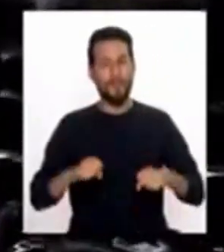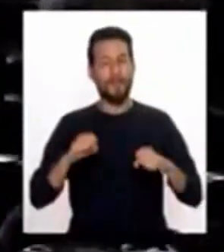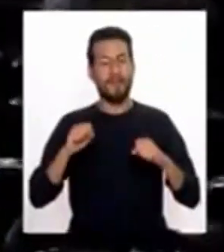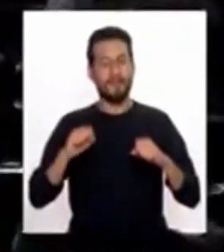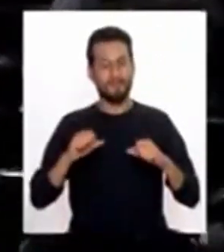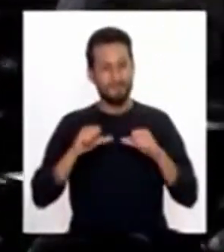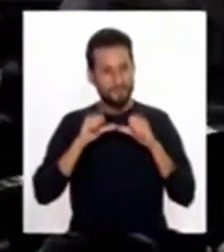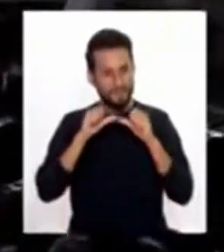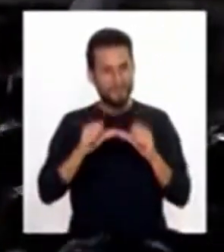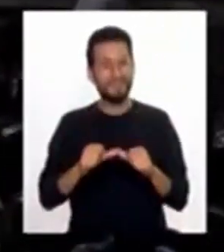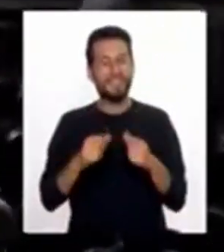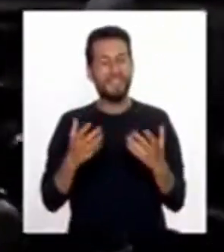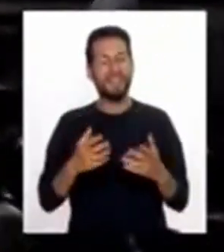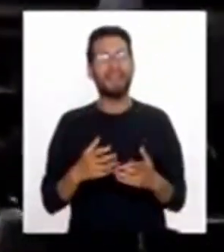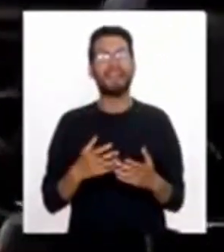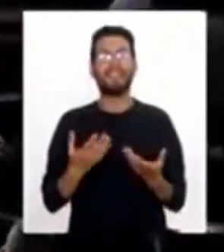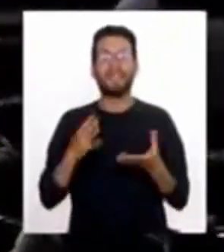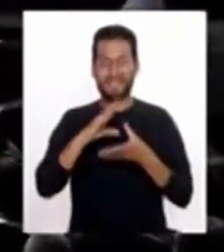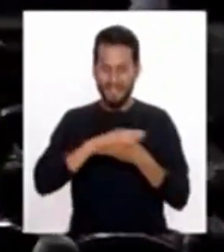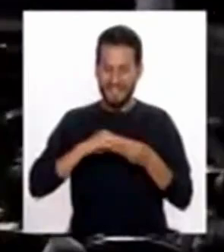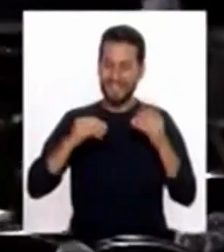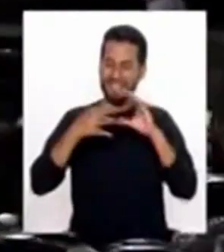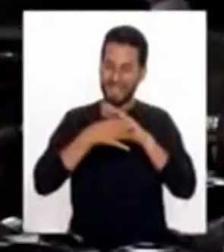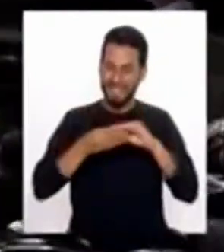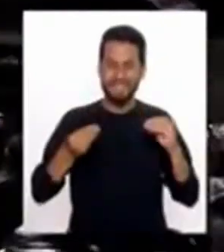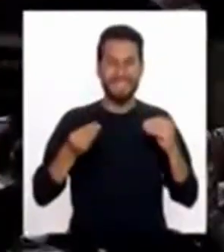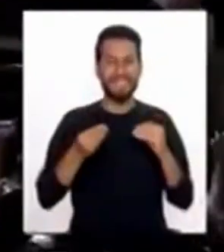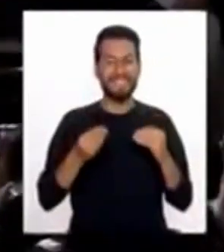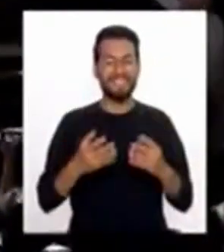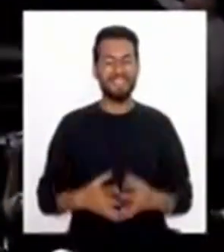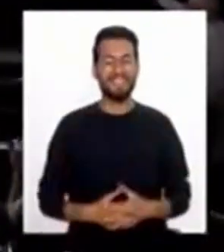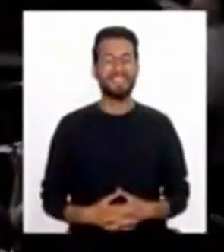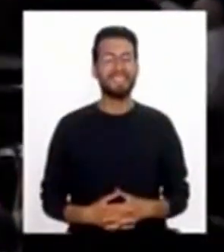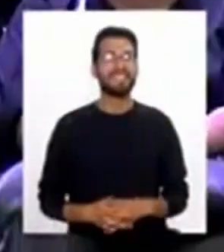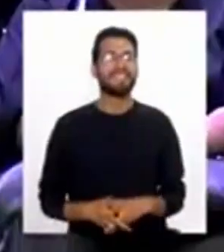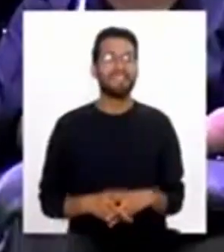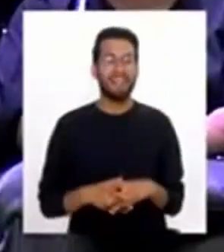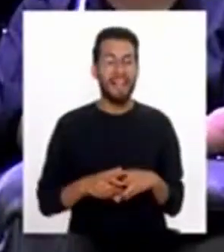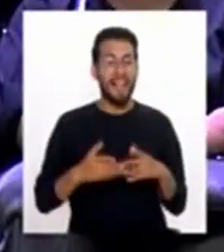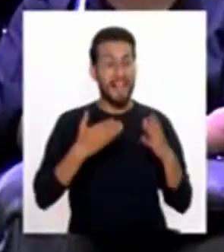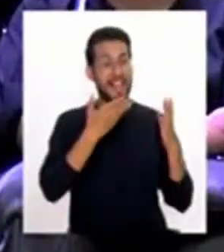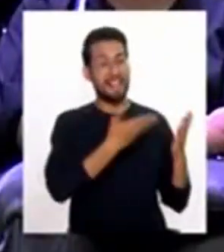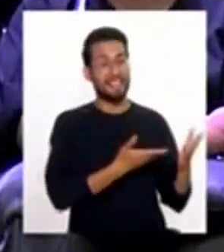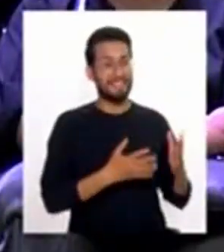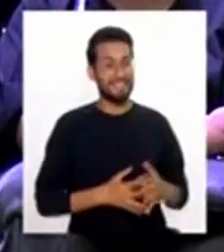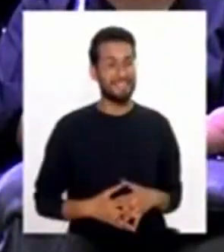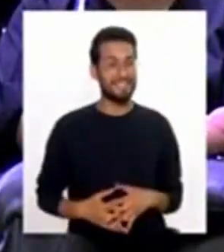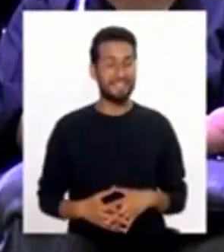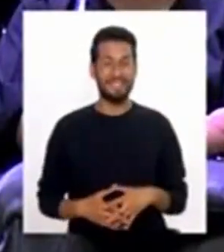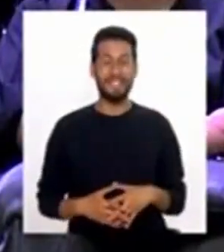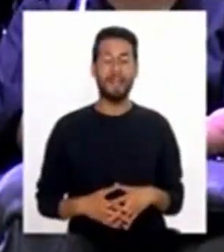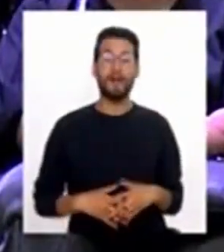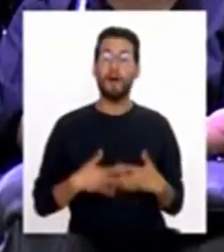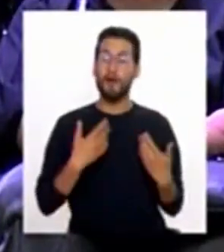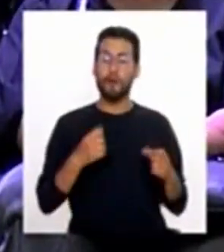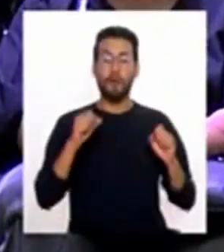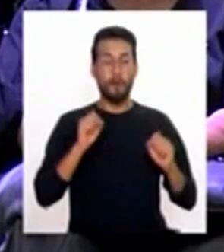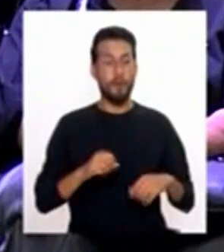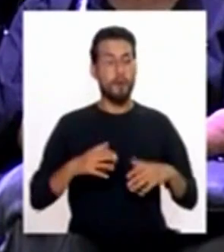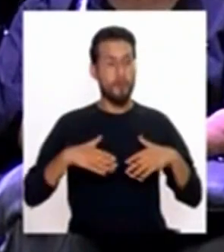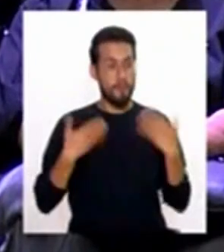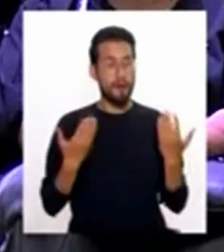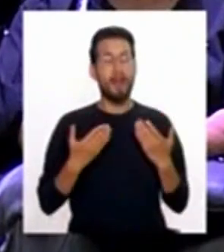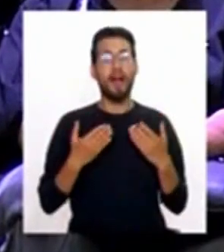seguir haciendo que esas historias que están allí por encontrar